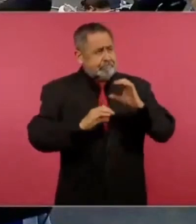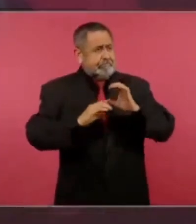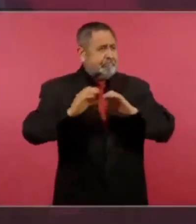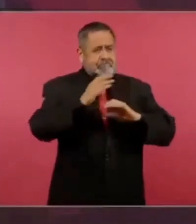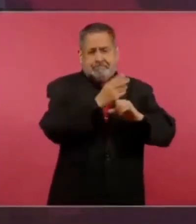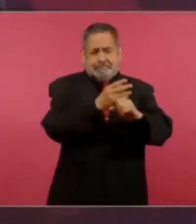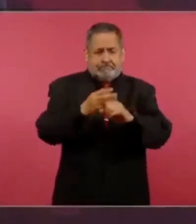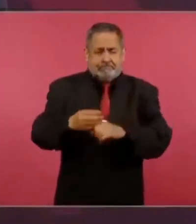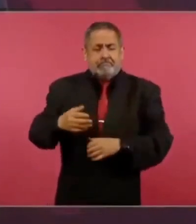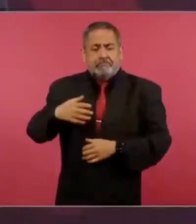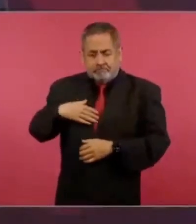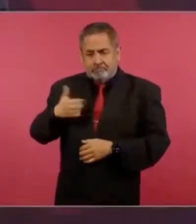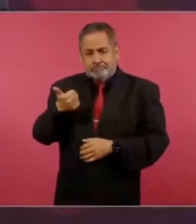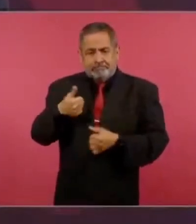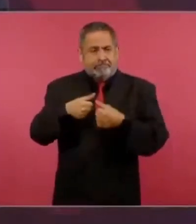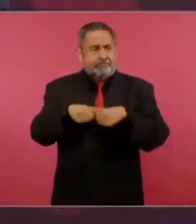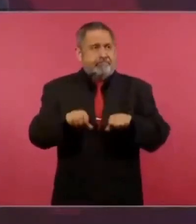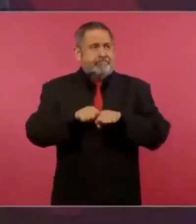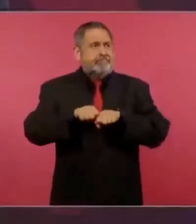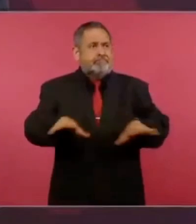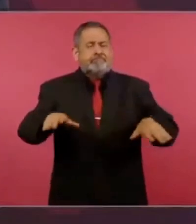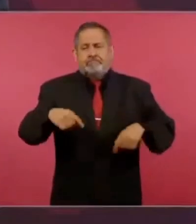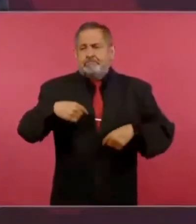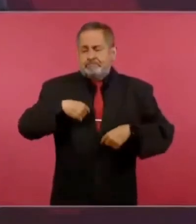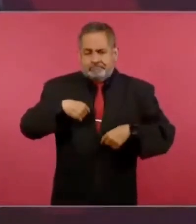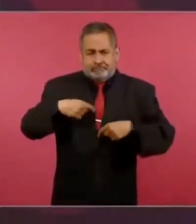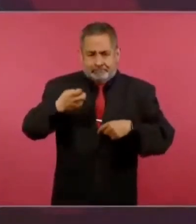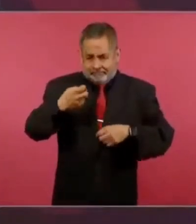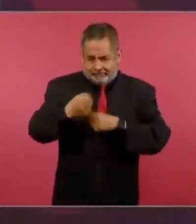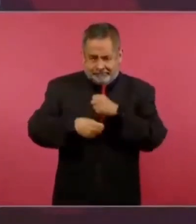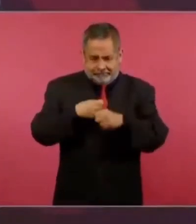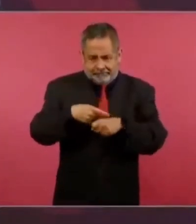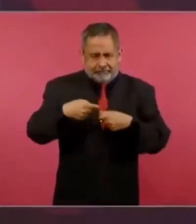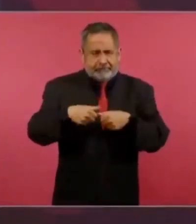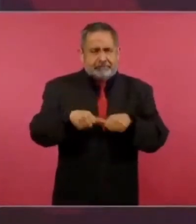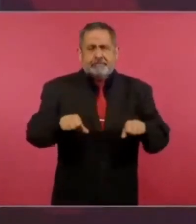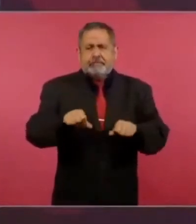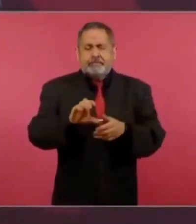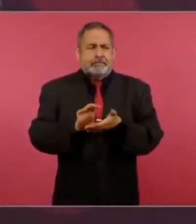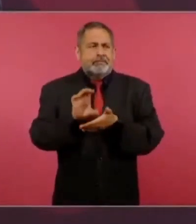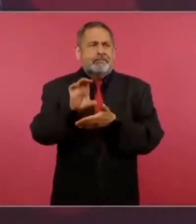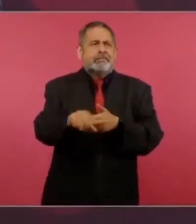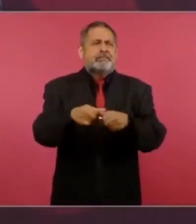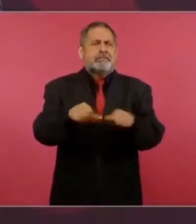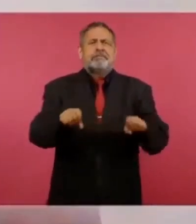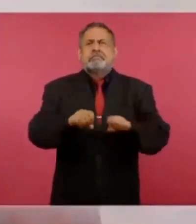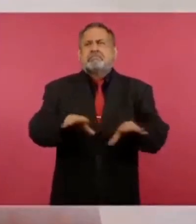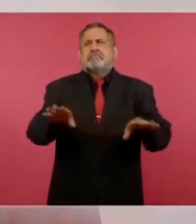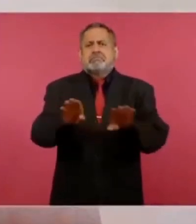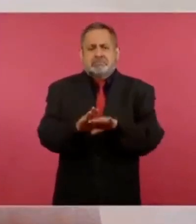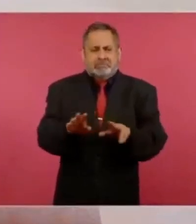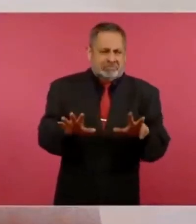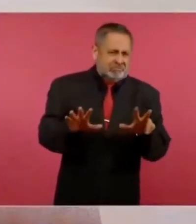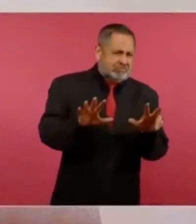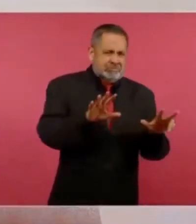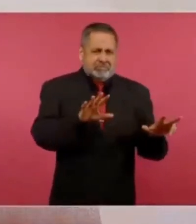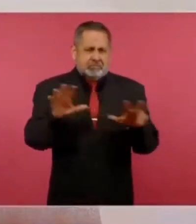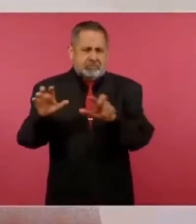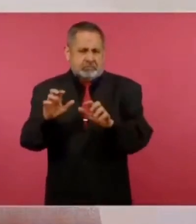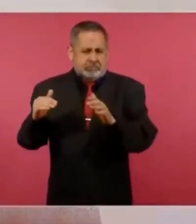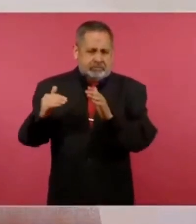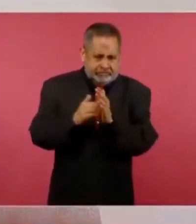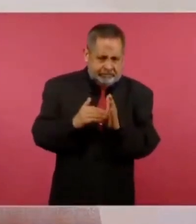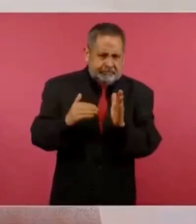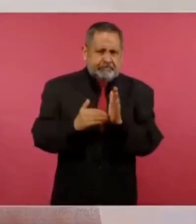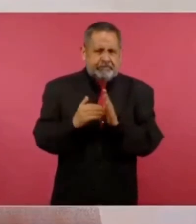dispersamos este año, vamos a estar dispersando en promedio como 800,000